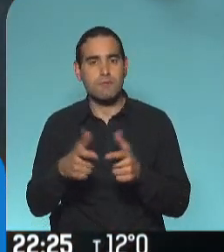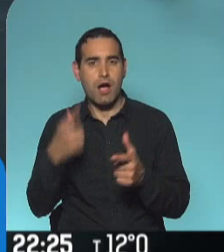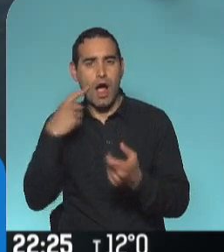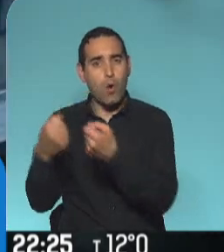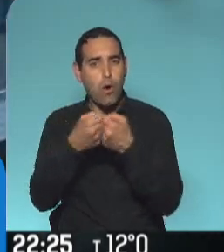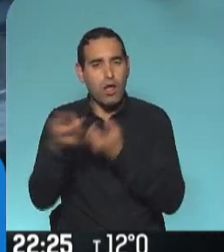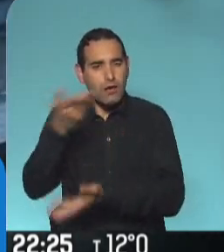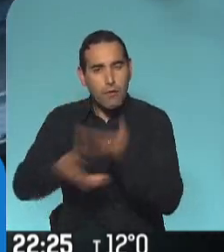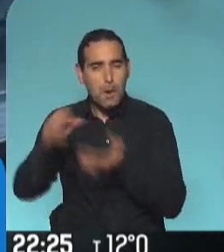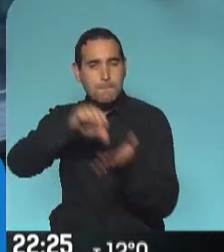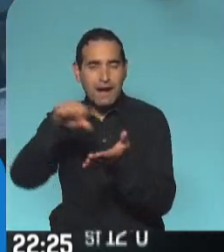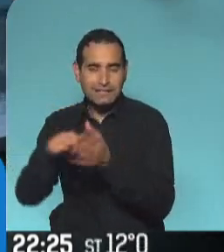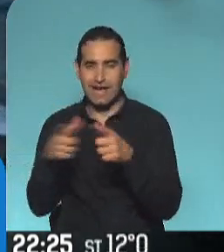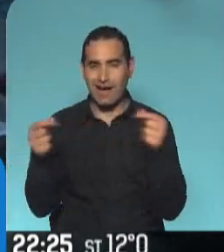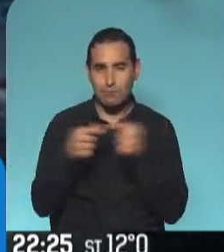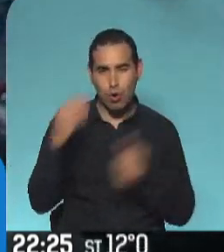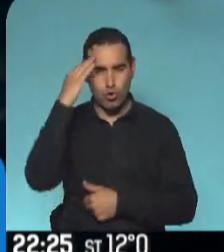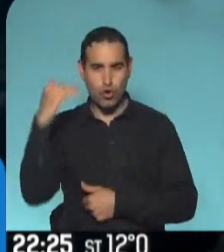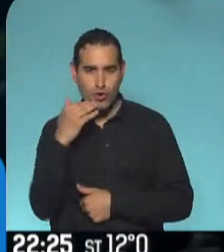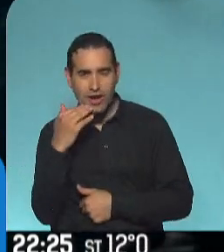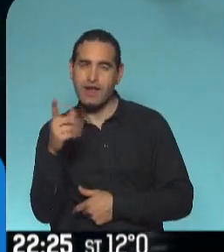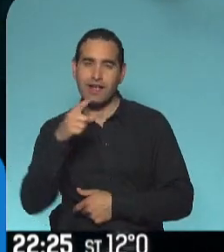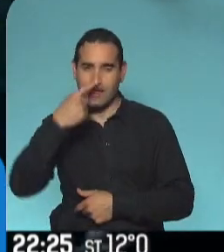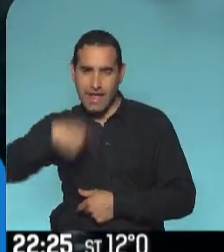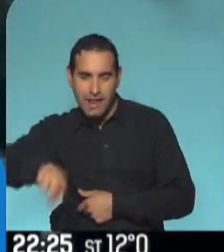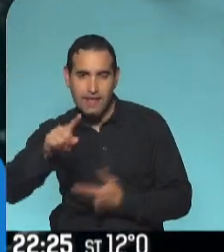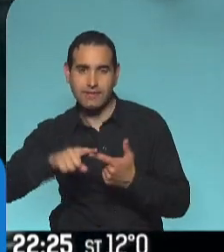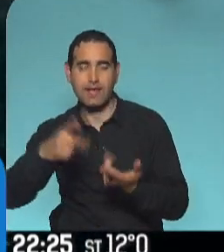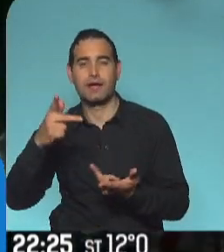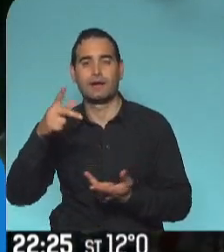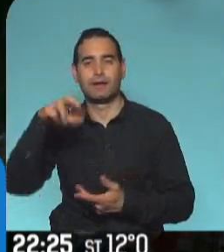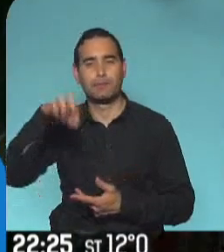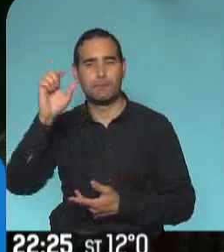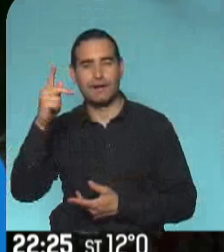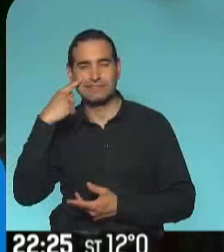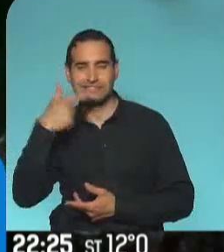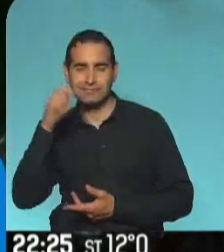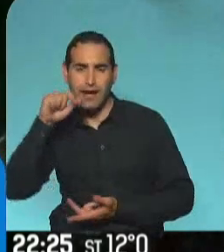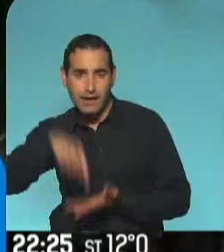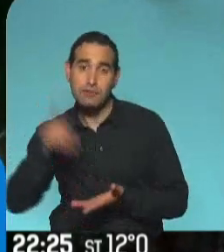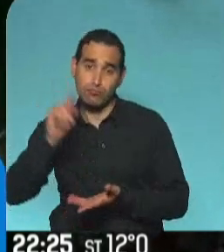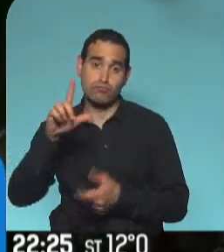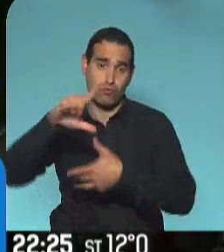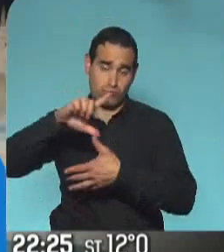de cooperación con países como Japón, Corea, Tailandia y Pakistán, y también con América Latina.